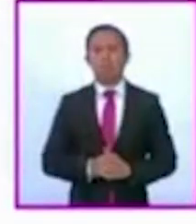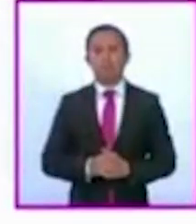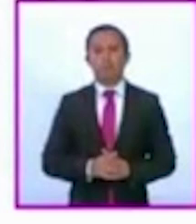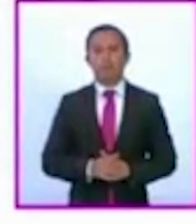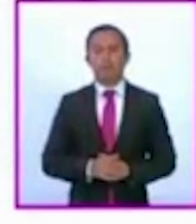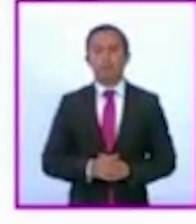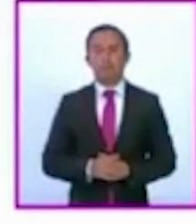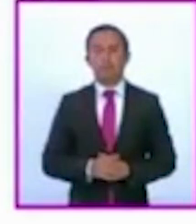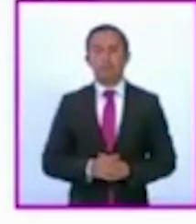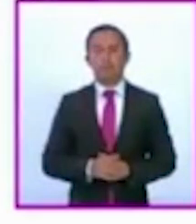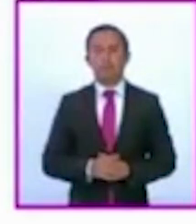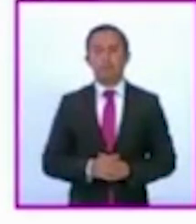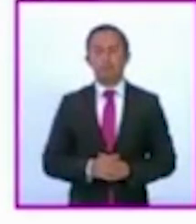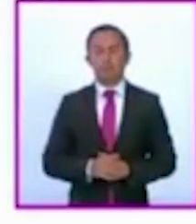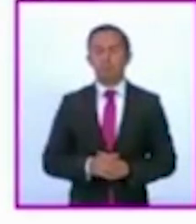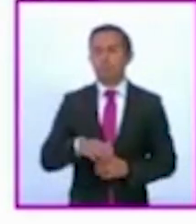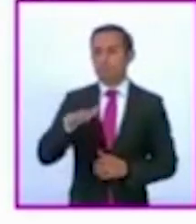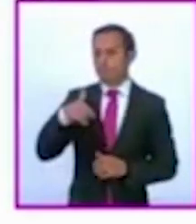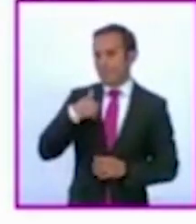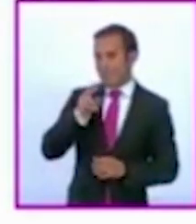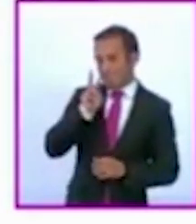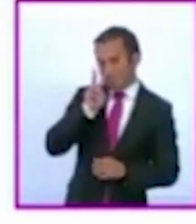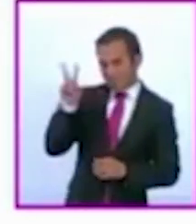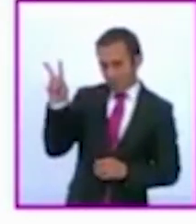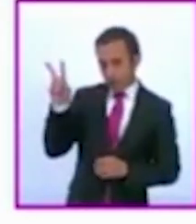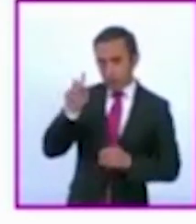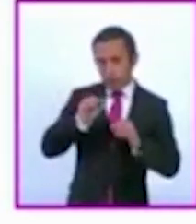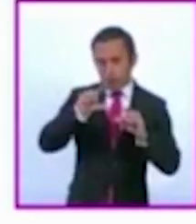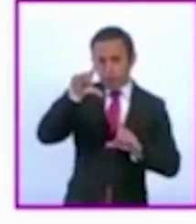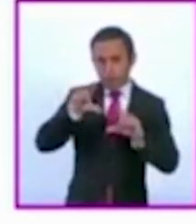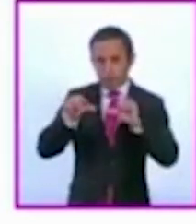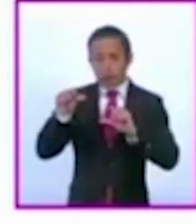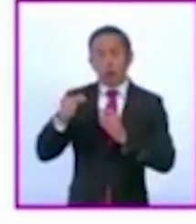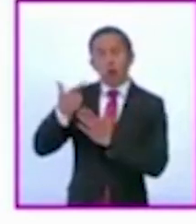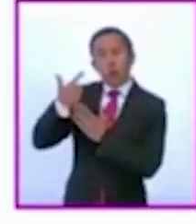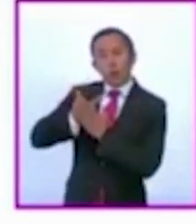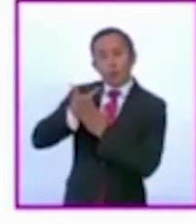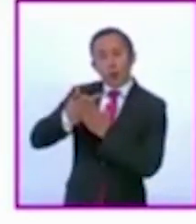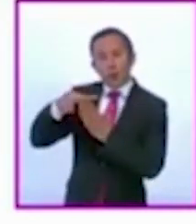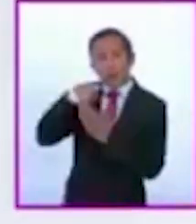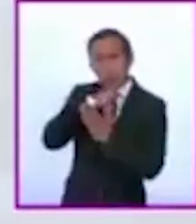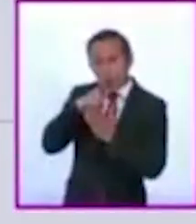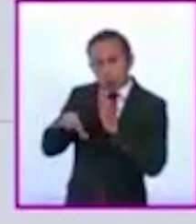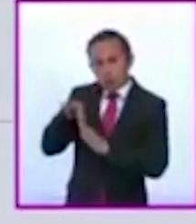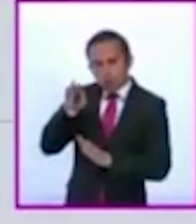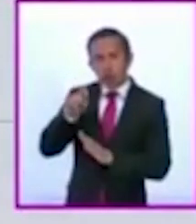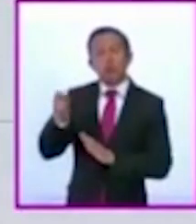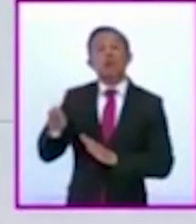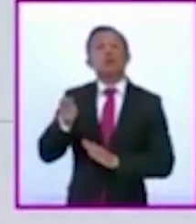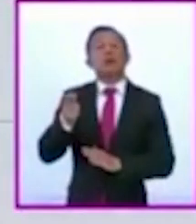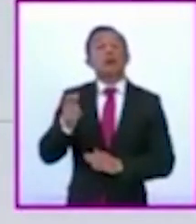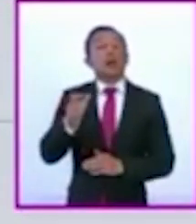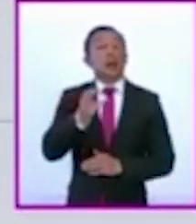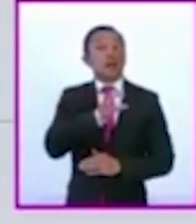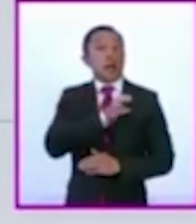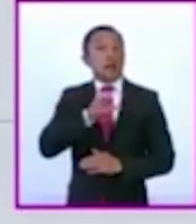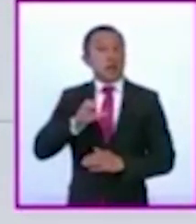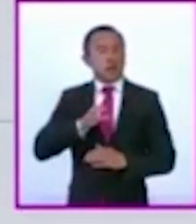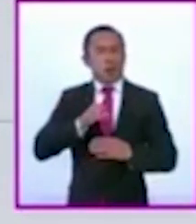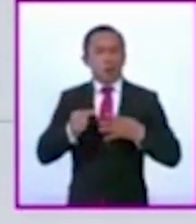como puede observarse de acuerdo con la estimación del conteo rápido los rangos de votación obtenidos por el candidato puntero